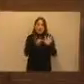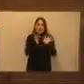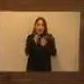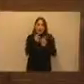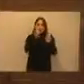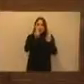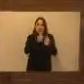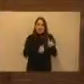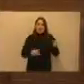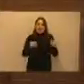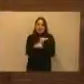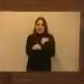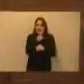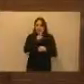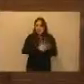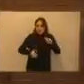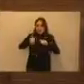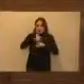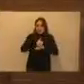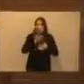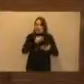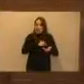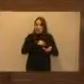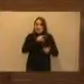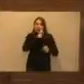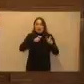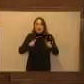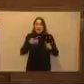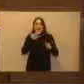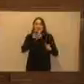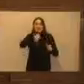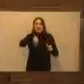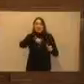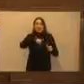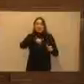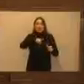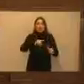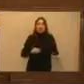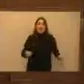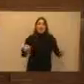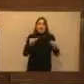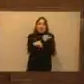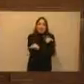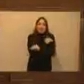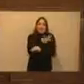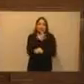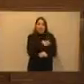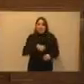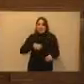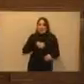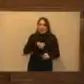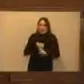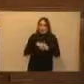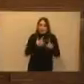que lamentablemente, cuando las personas en este caso que hubieran incurrido en algún tipo de incompatibilidad no fueran funcionarias,